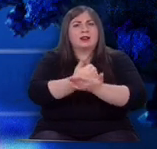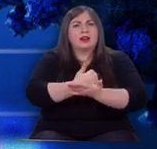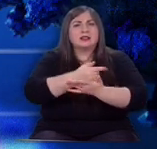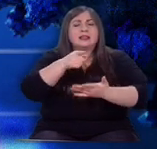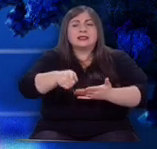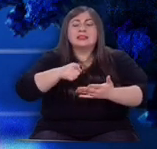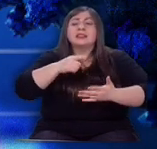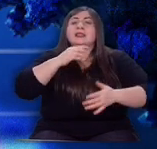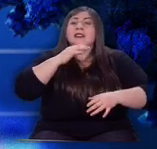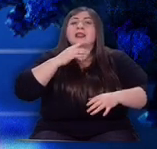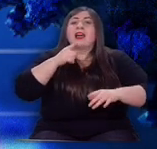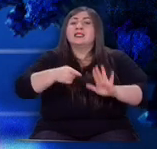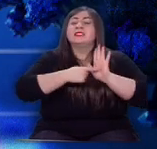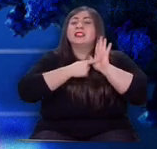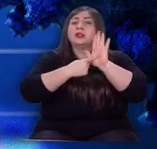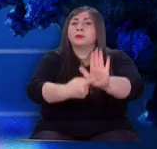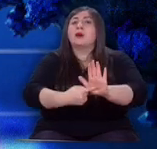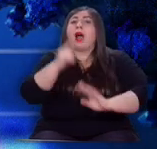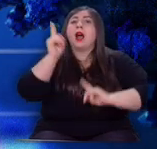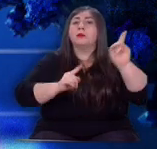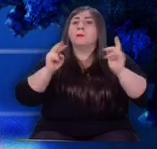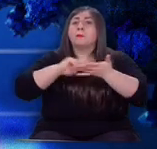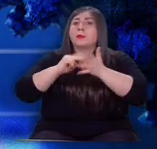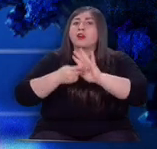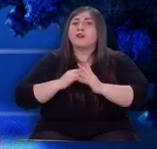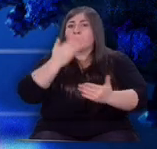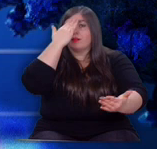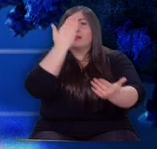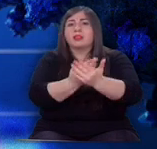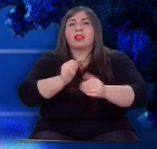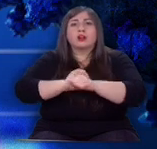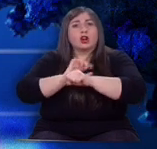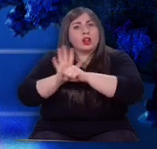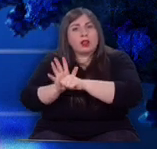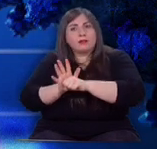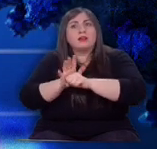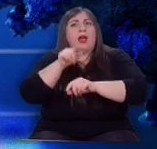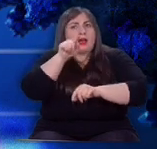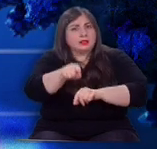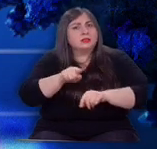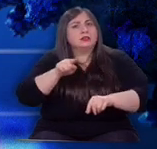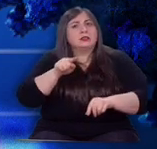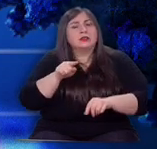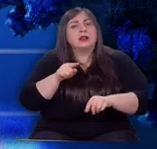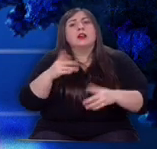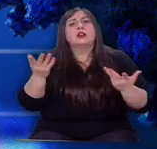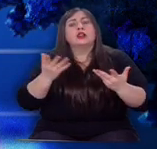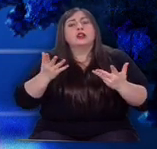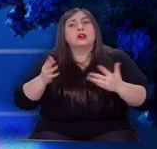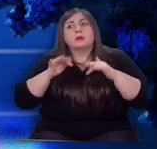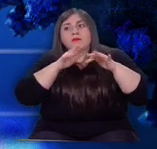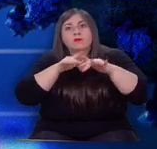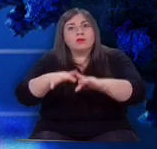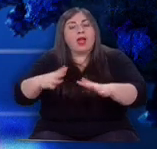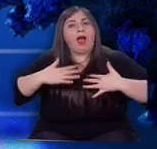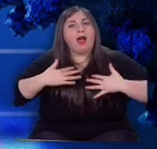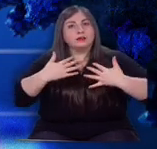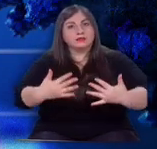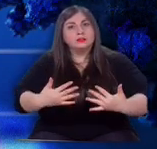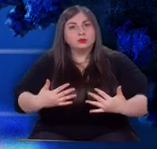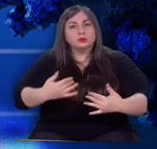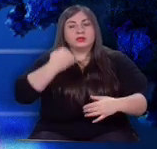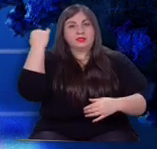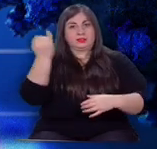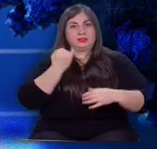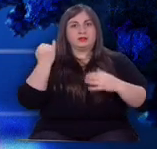panel, en el cual se le exponen los principales problemas para enfrentar el coronavirus, y aquí es bastante significativa cómo van influyendo las actitudes también